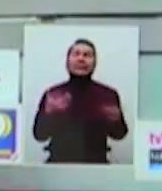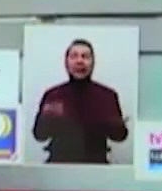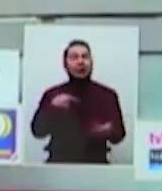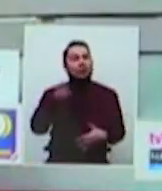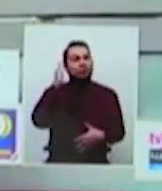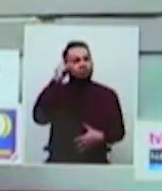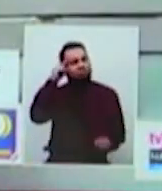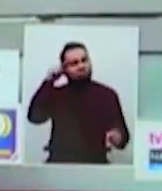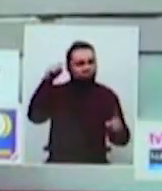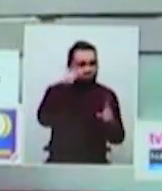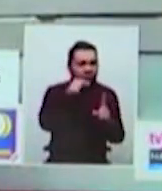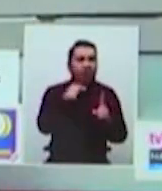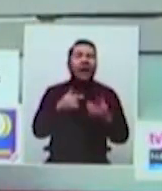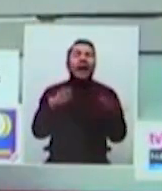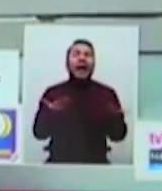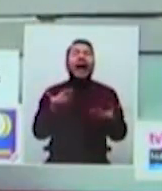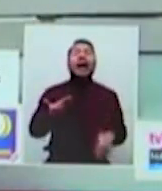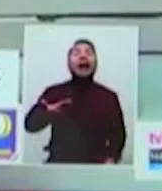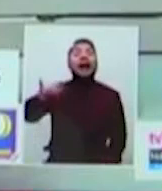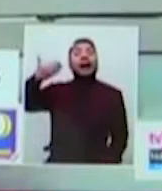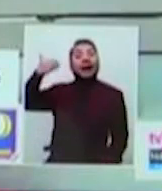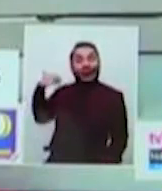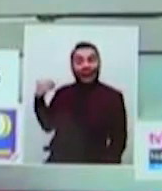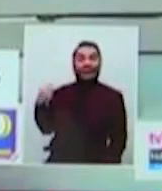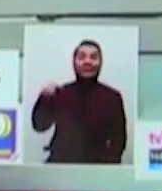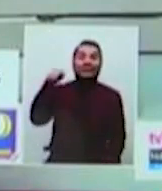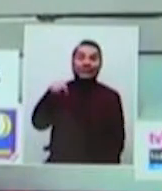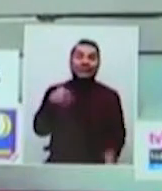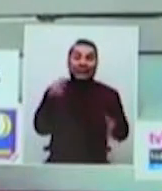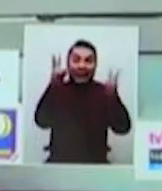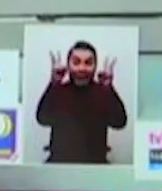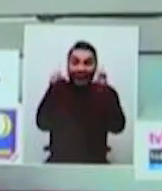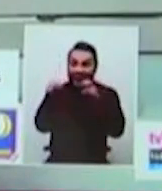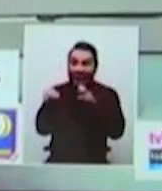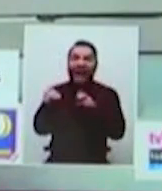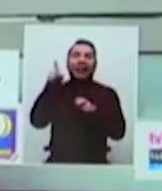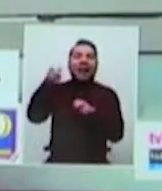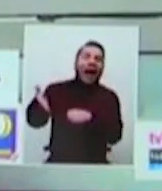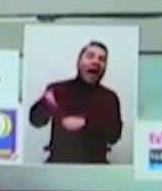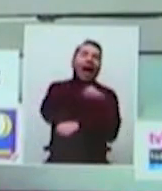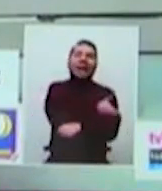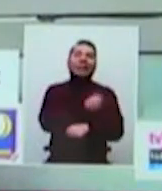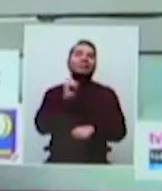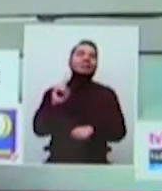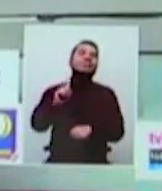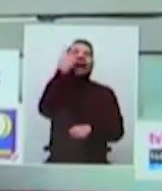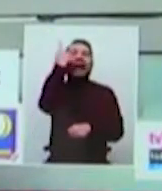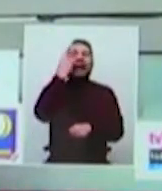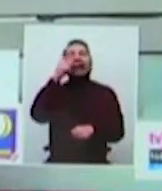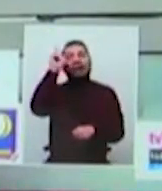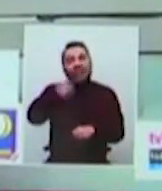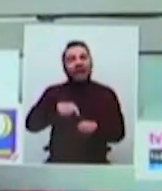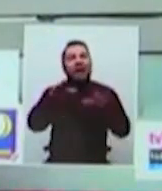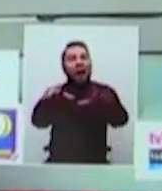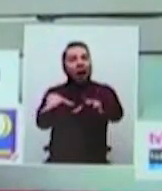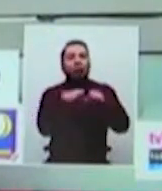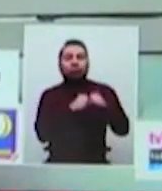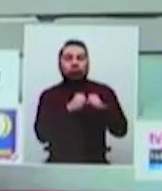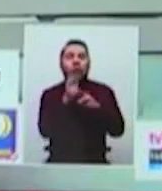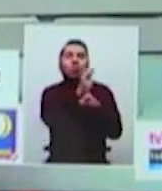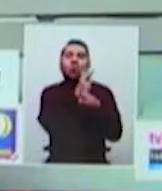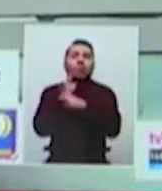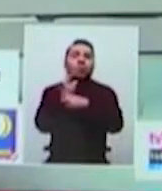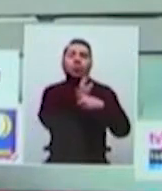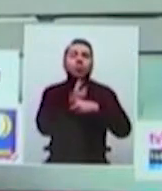más. Urresti. Perdió. ¿Por qué razón perdió? Un debate, señores, no sirve tanto